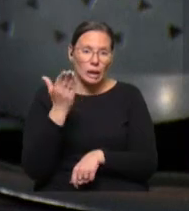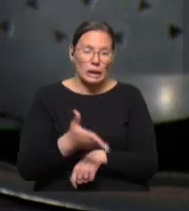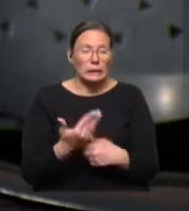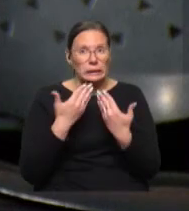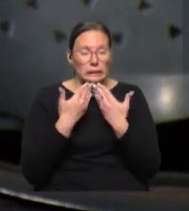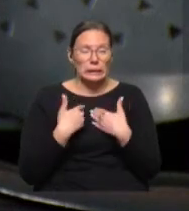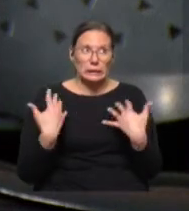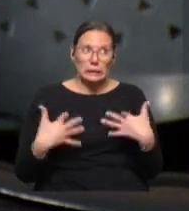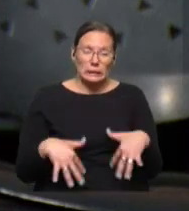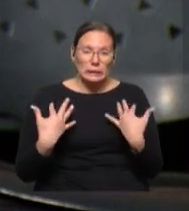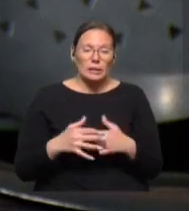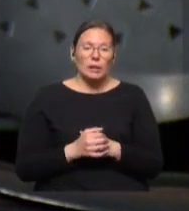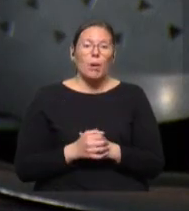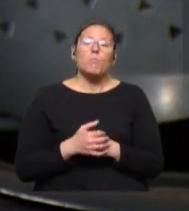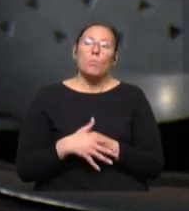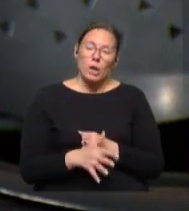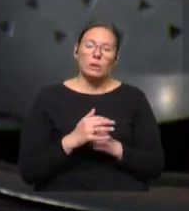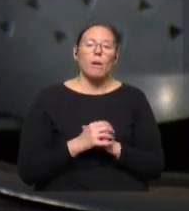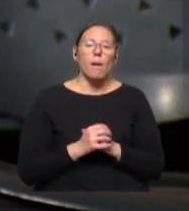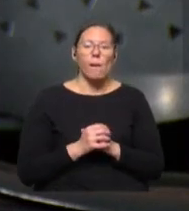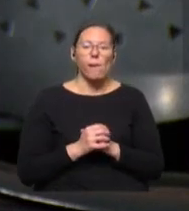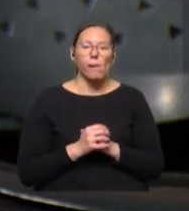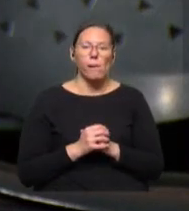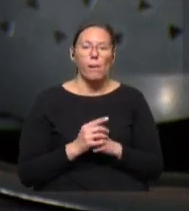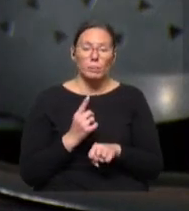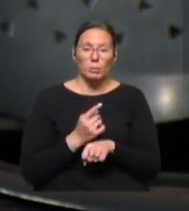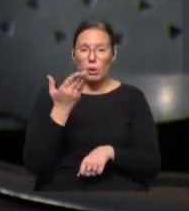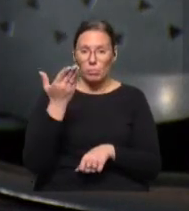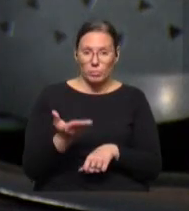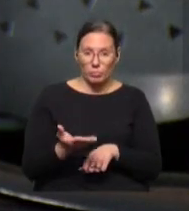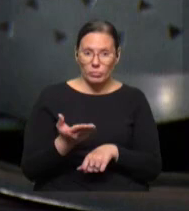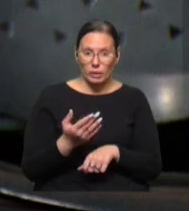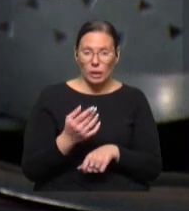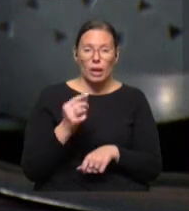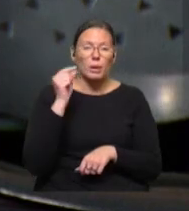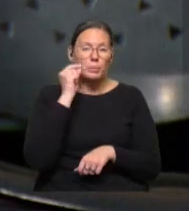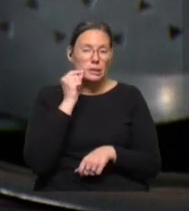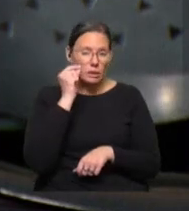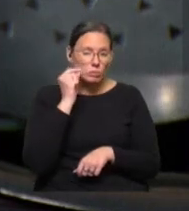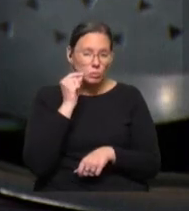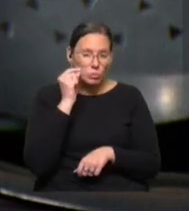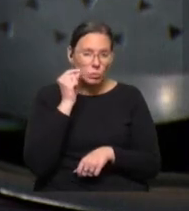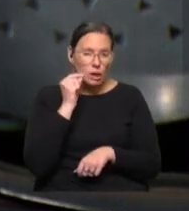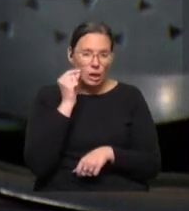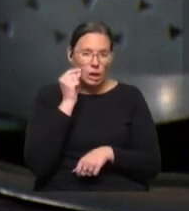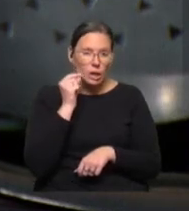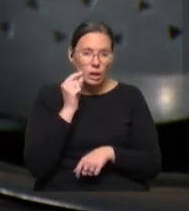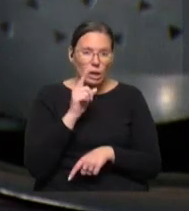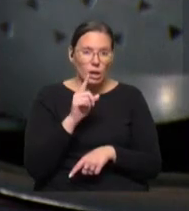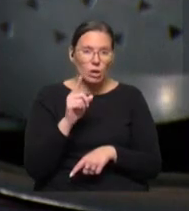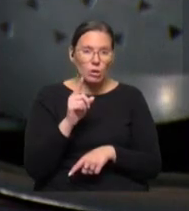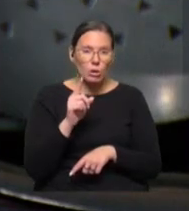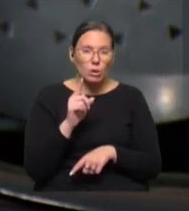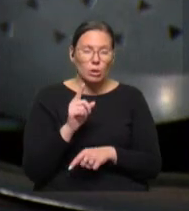pregunta. Bueno, primero mi personaje es bisexual, por algo que no lo tenía como muy